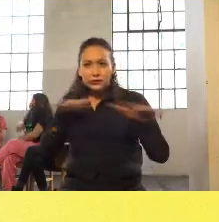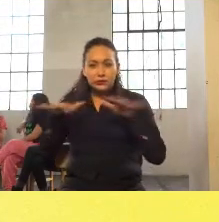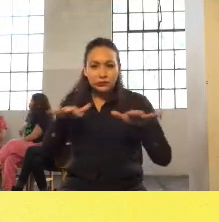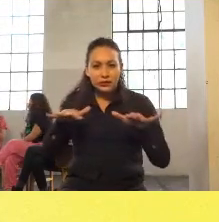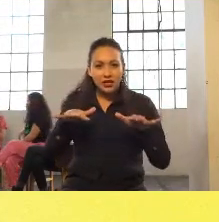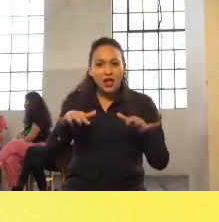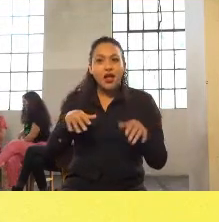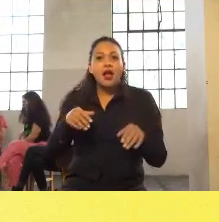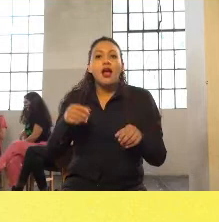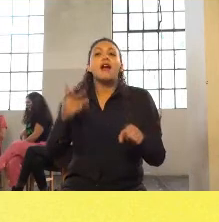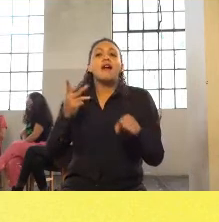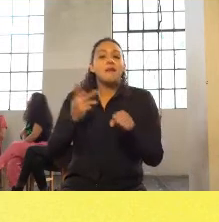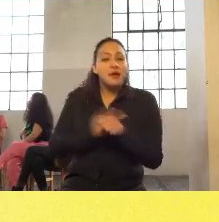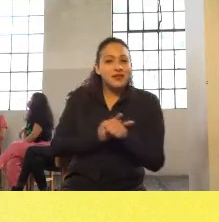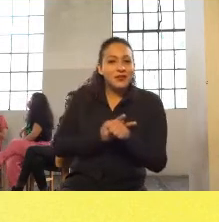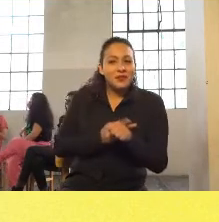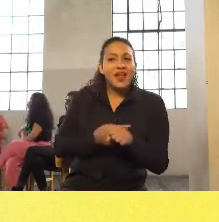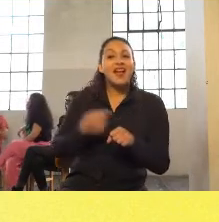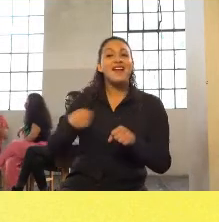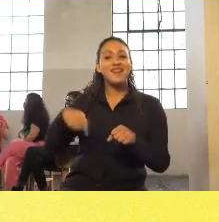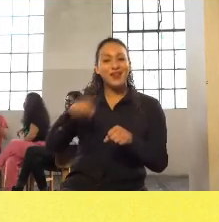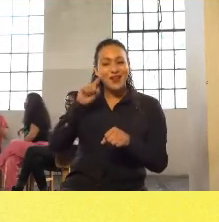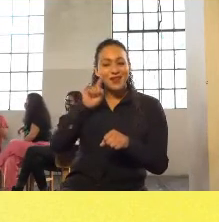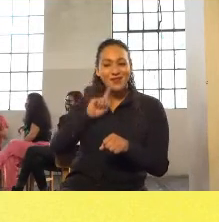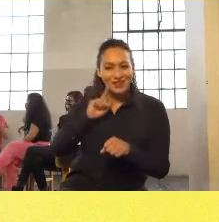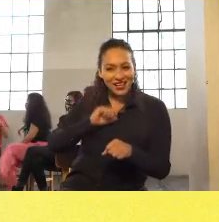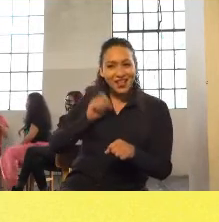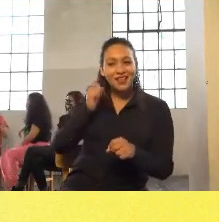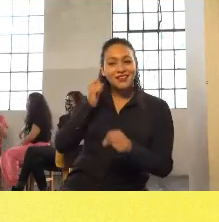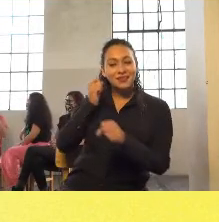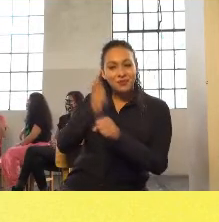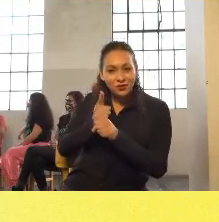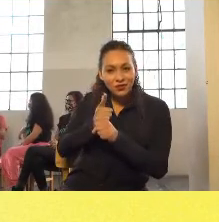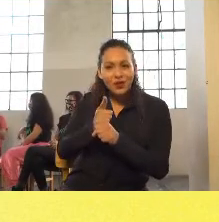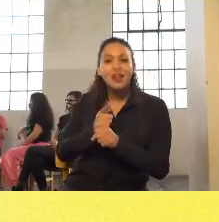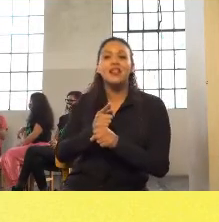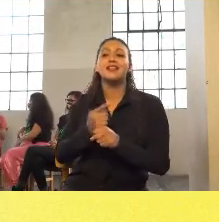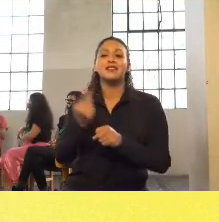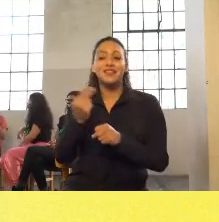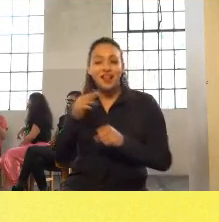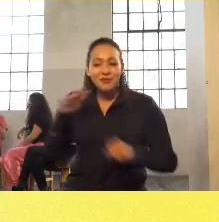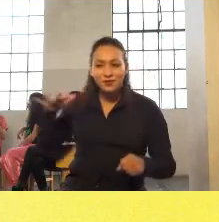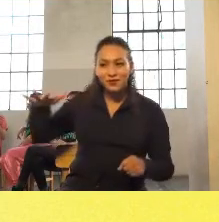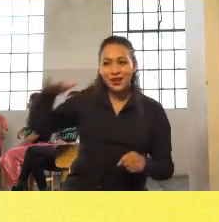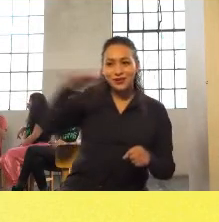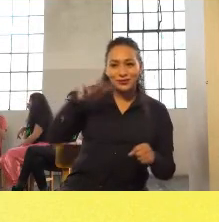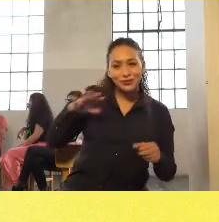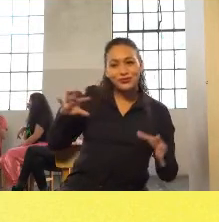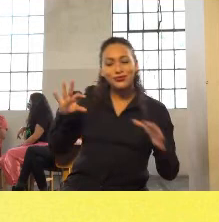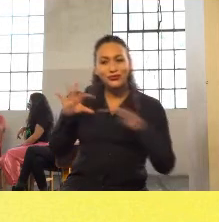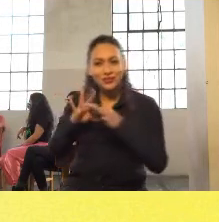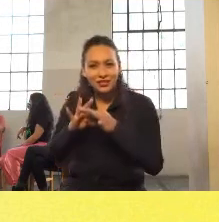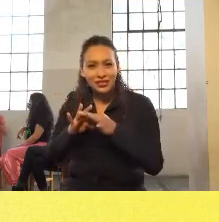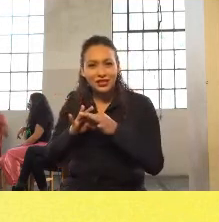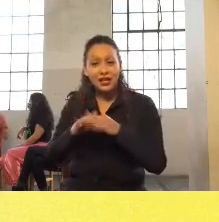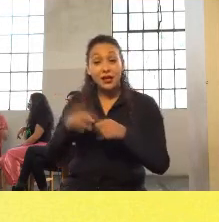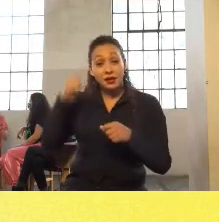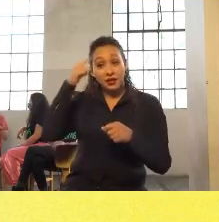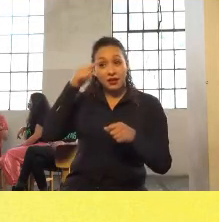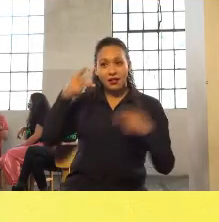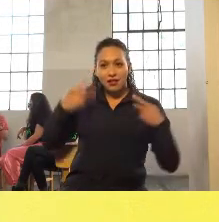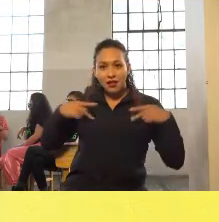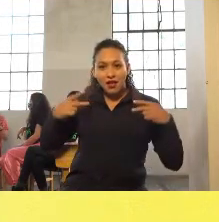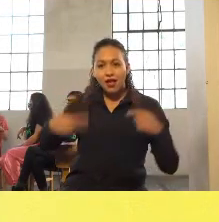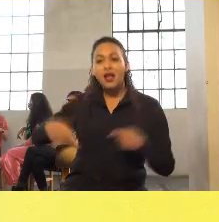cuando nosotros decimos activismo y estamos diciendo que lo que queremos es activar a la sociedad, lo que queremos es ese sentimiento que todos ustedes